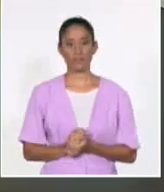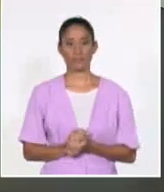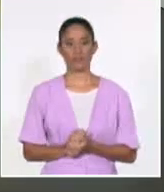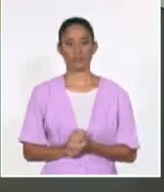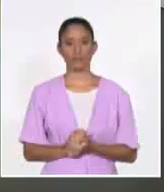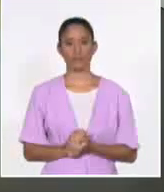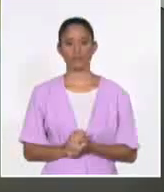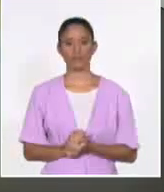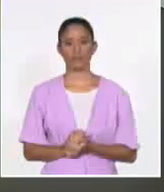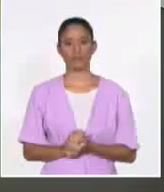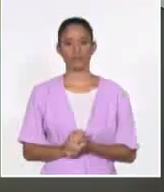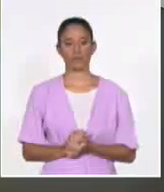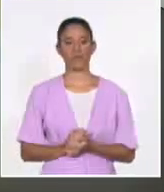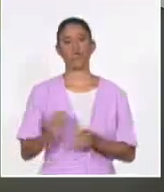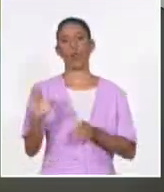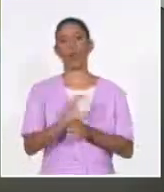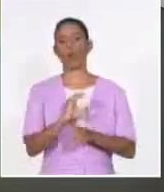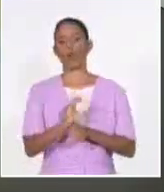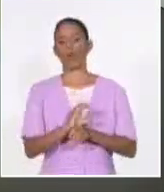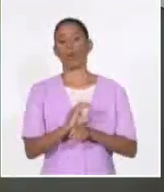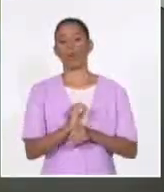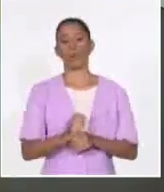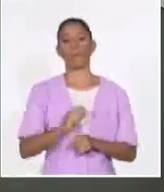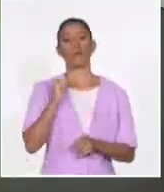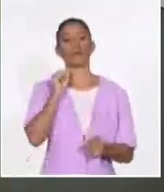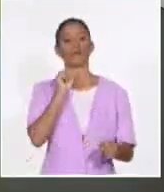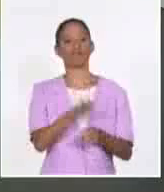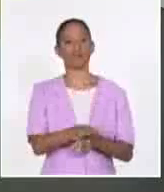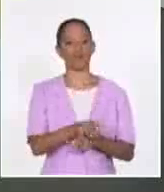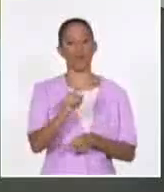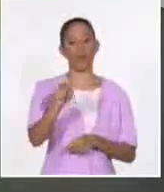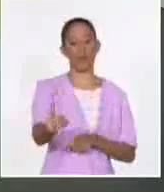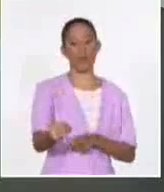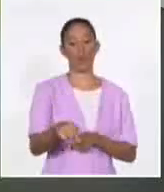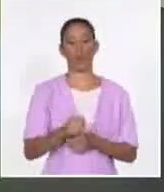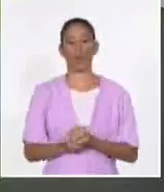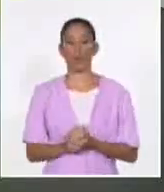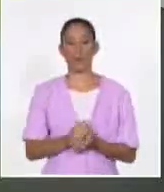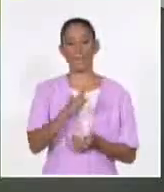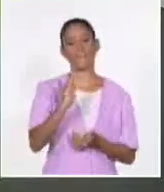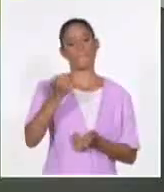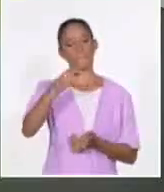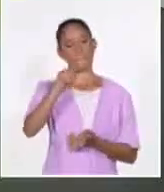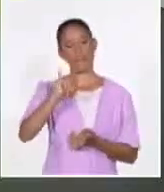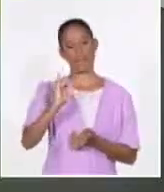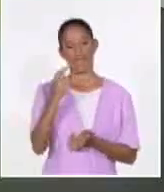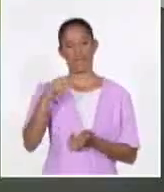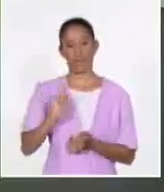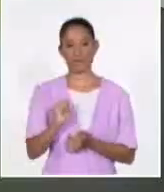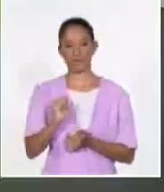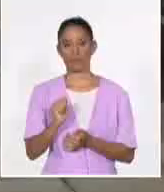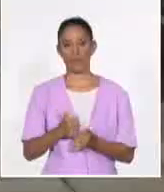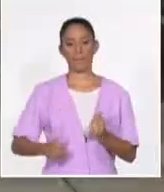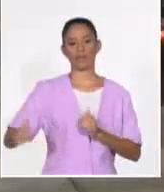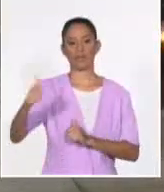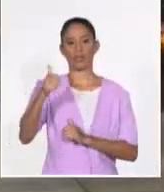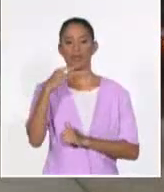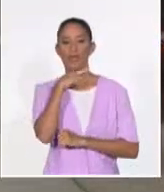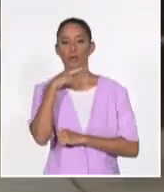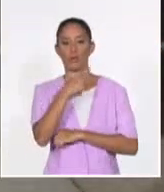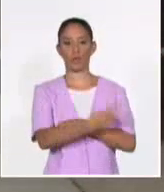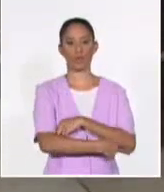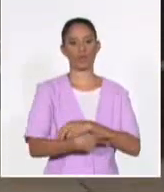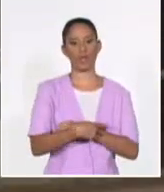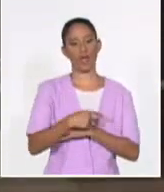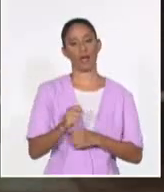Y de la cumbre de la franja y la ruta que se inició hoy en Beijing trascendió el encuentro bilateral entre los presidentes de Rusia y de China. Más